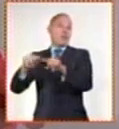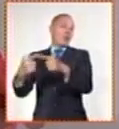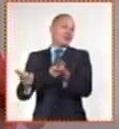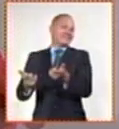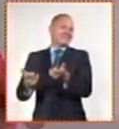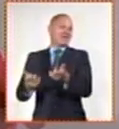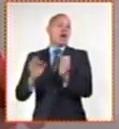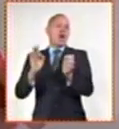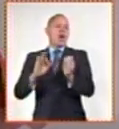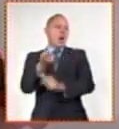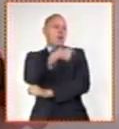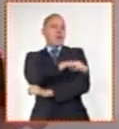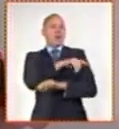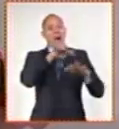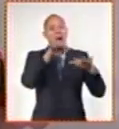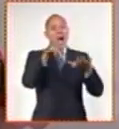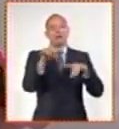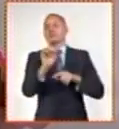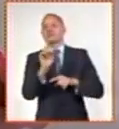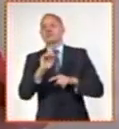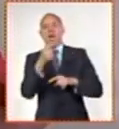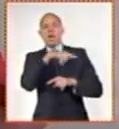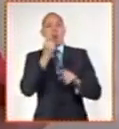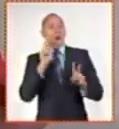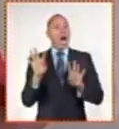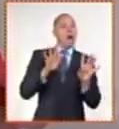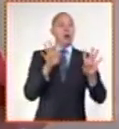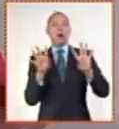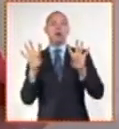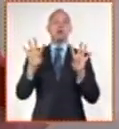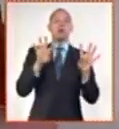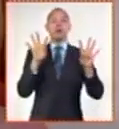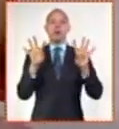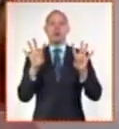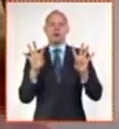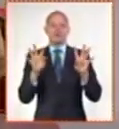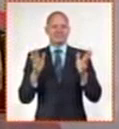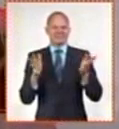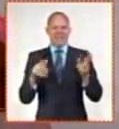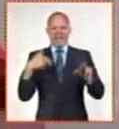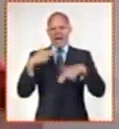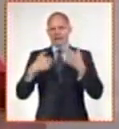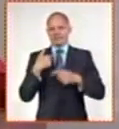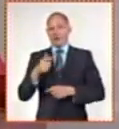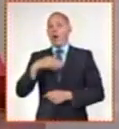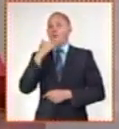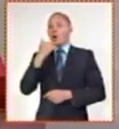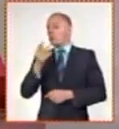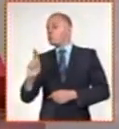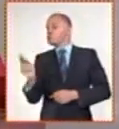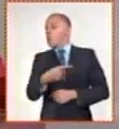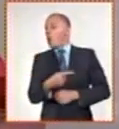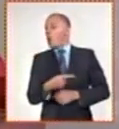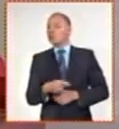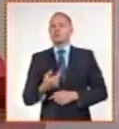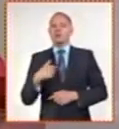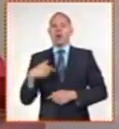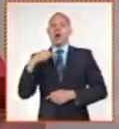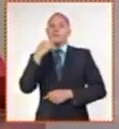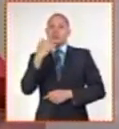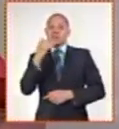de muchos de los simpatizantes, que fueron muy duramente reprimidos con gases lacrimógenos.